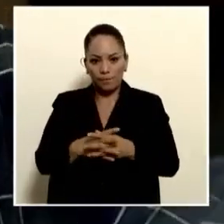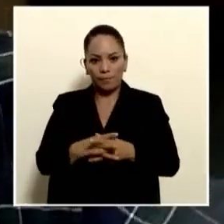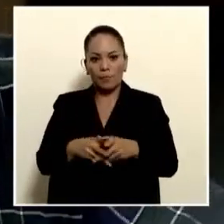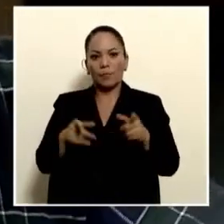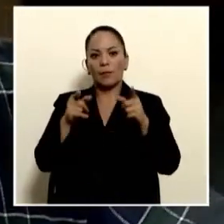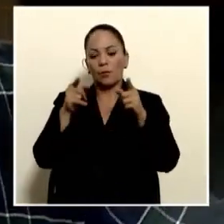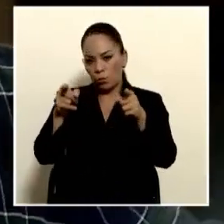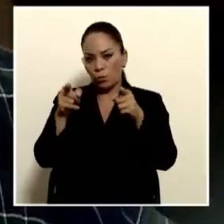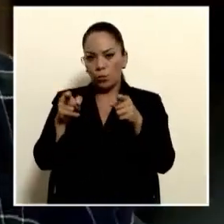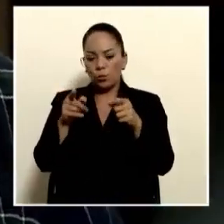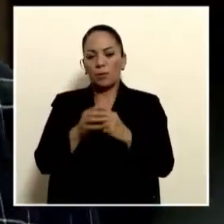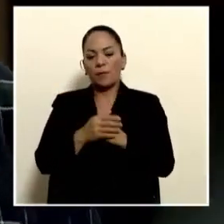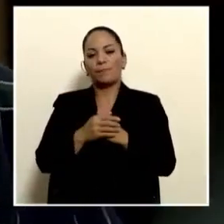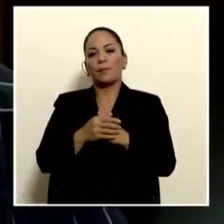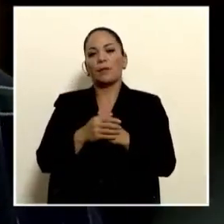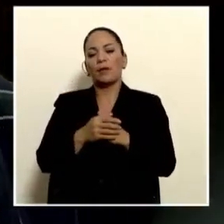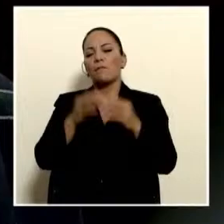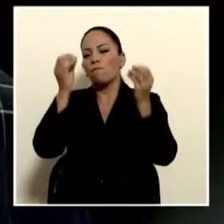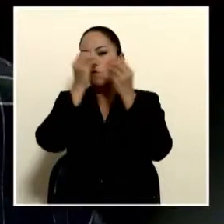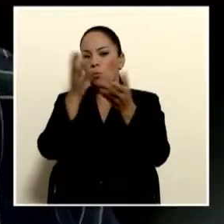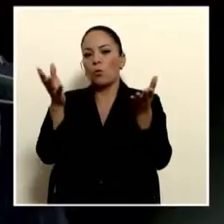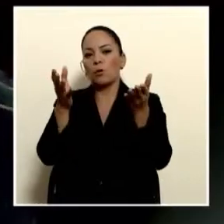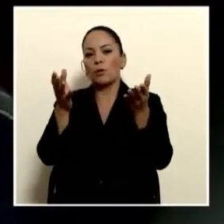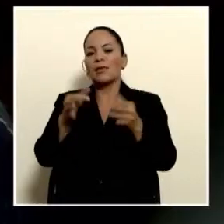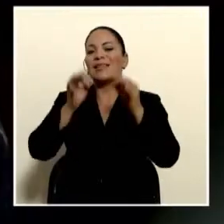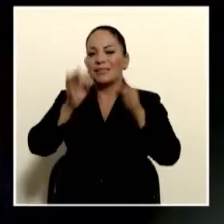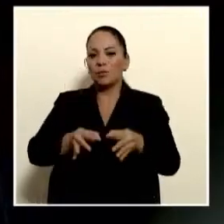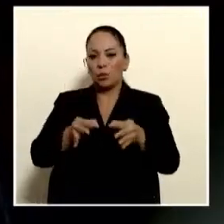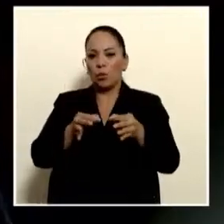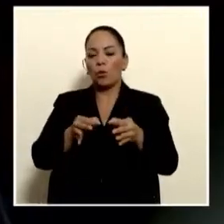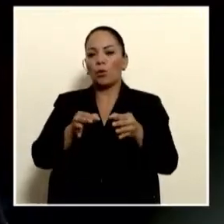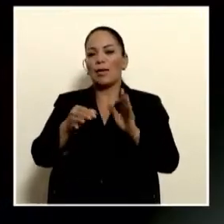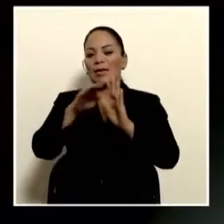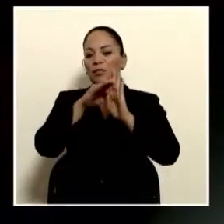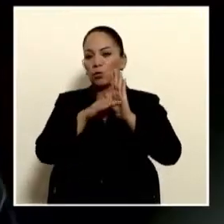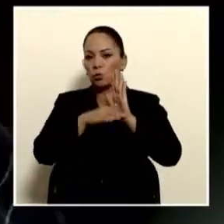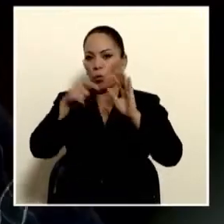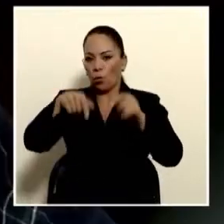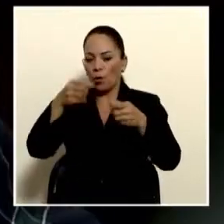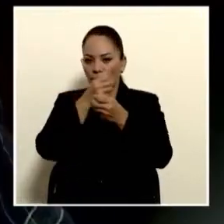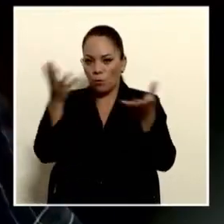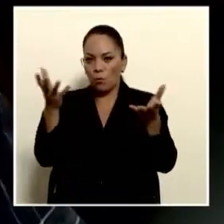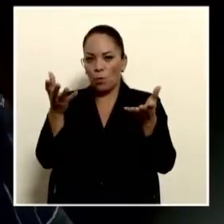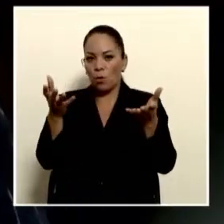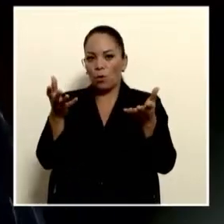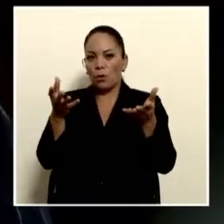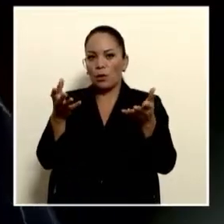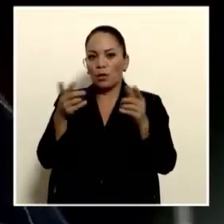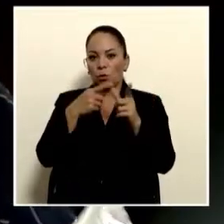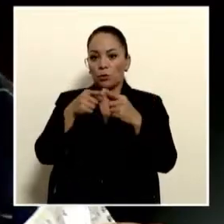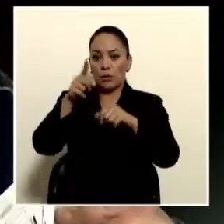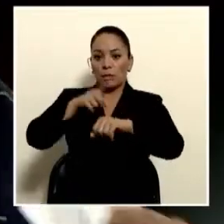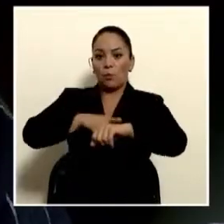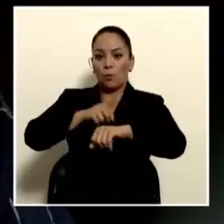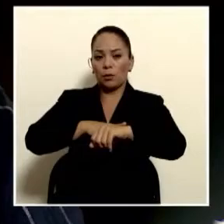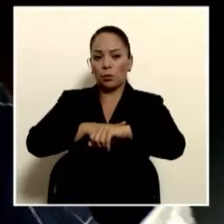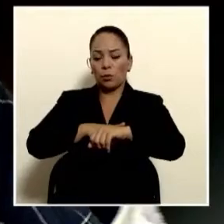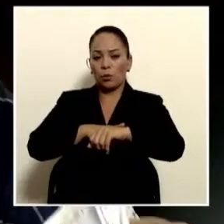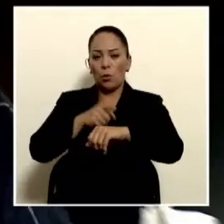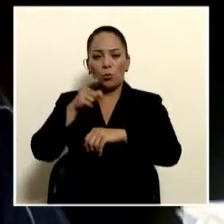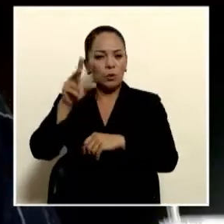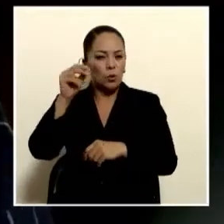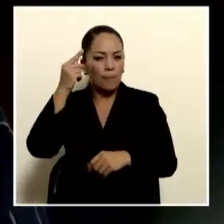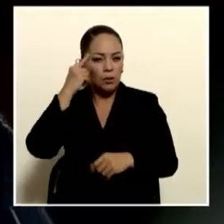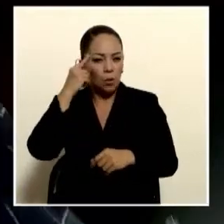usted pues anunció la decisión que anunció o la instrucción que anunció. Si usted en ese momento no pensó